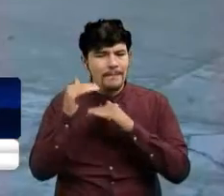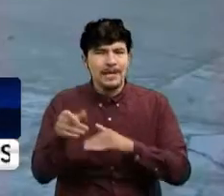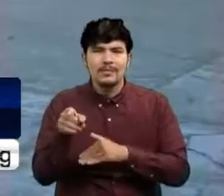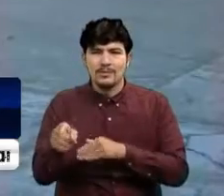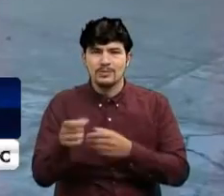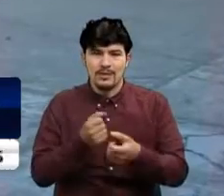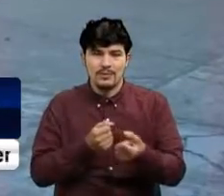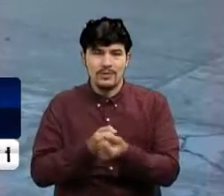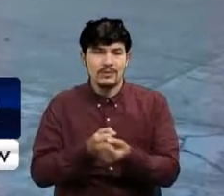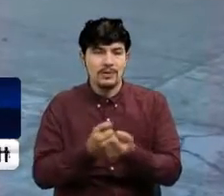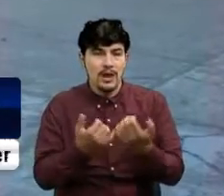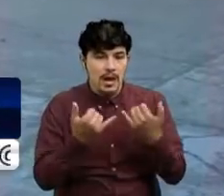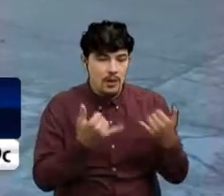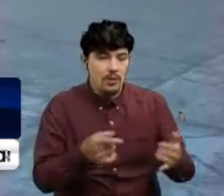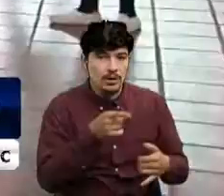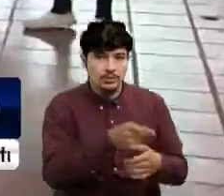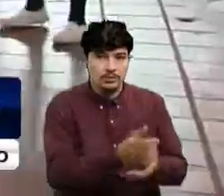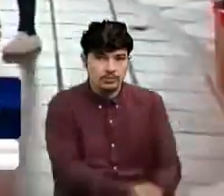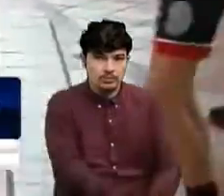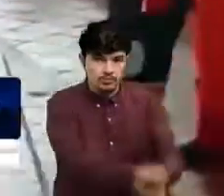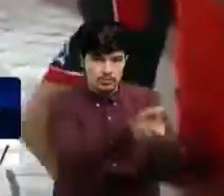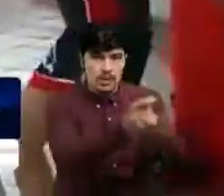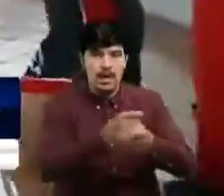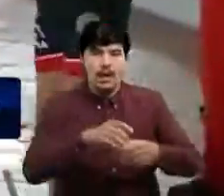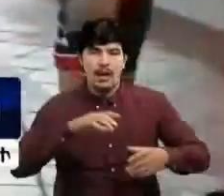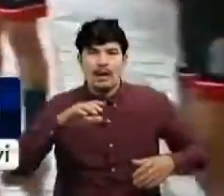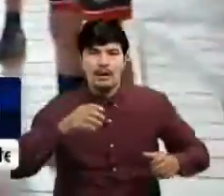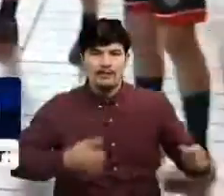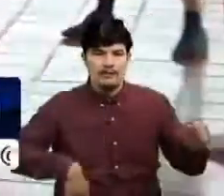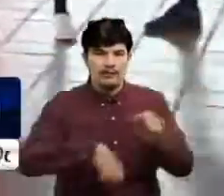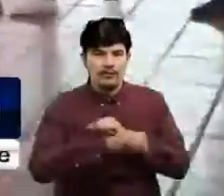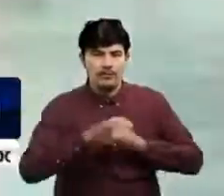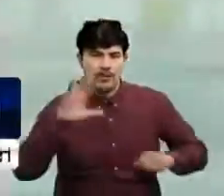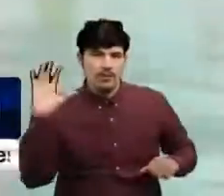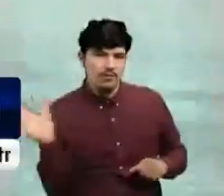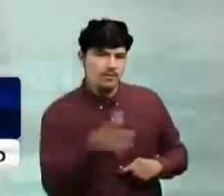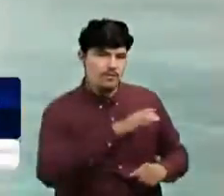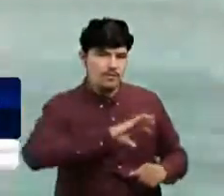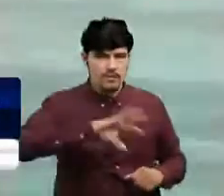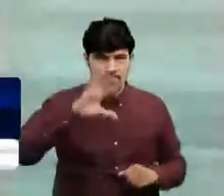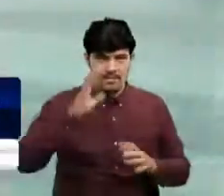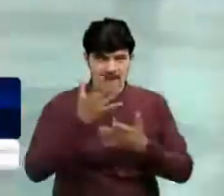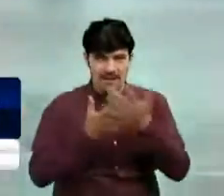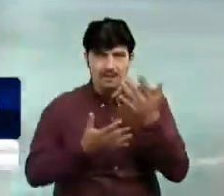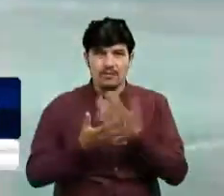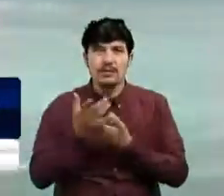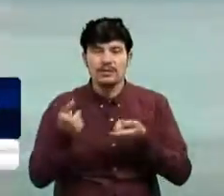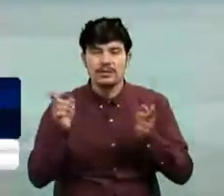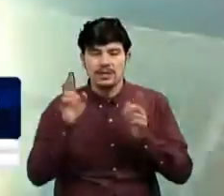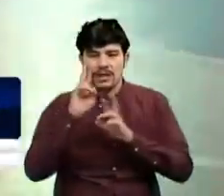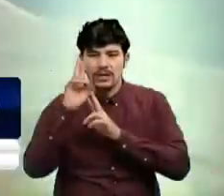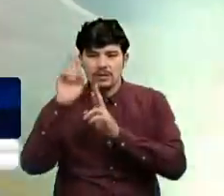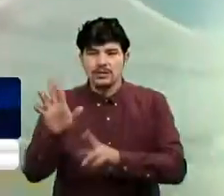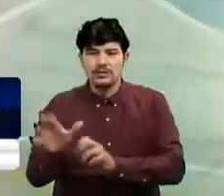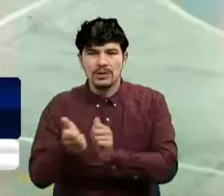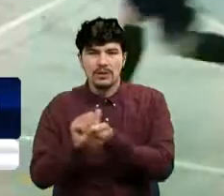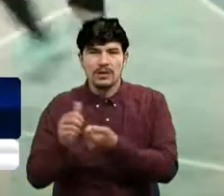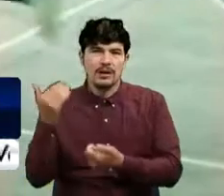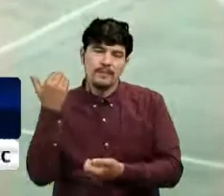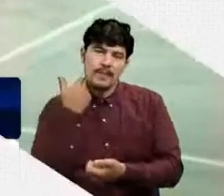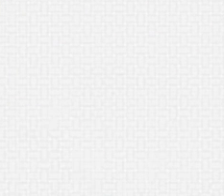cosa actualmente voleibol balonmano y fútbol de salón tienen el reconocimiento deportivo vencido y deben